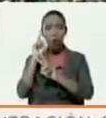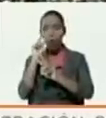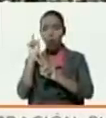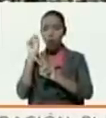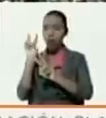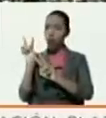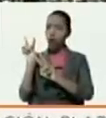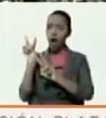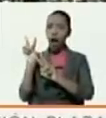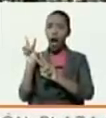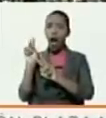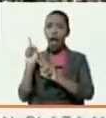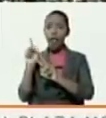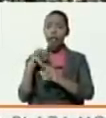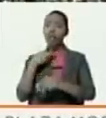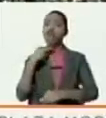es